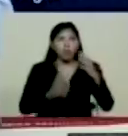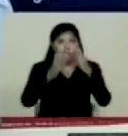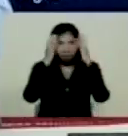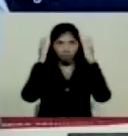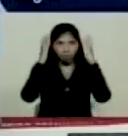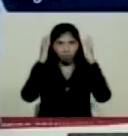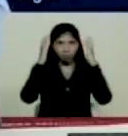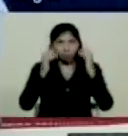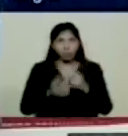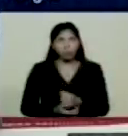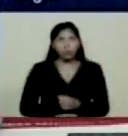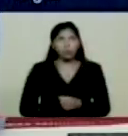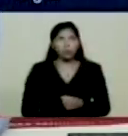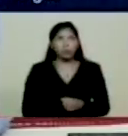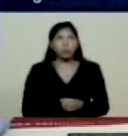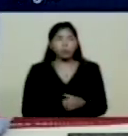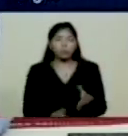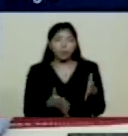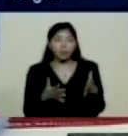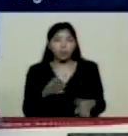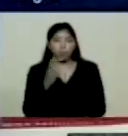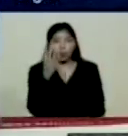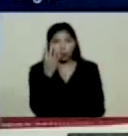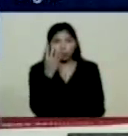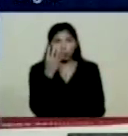De las 5, ganó 4.